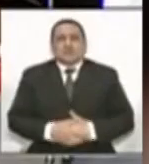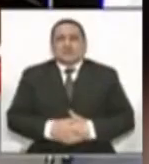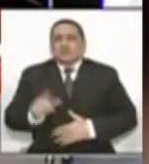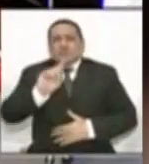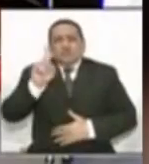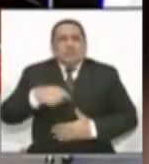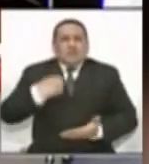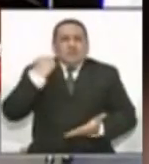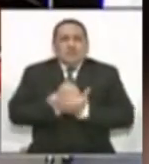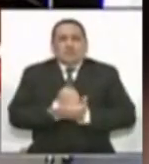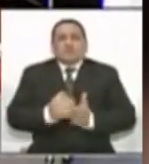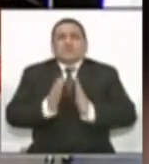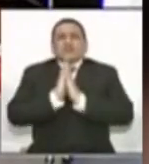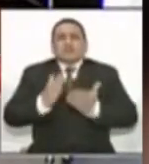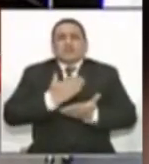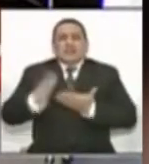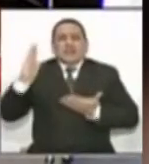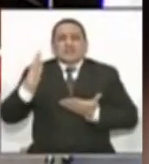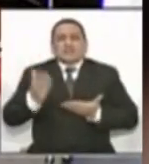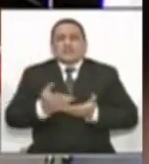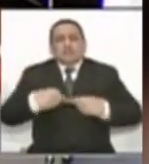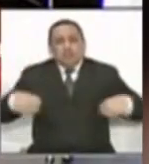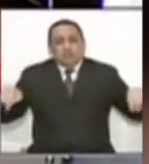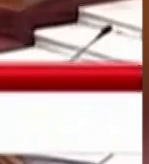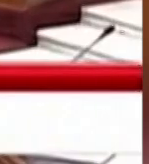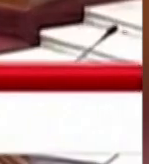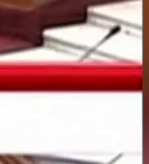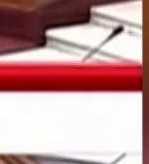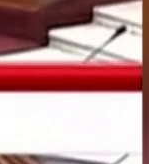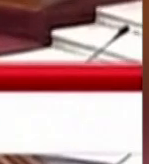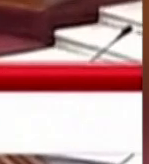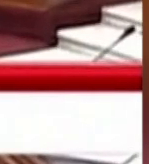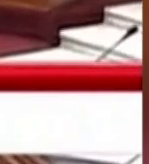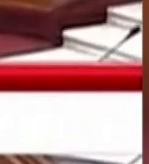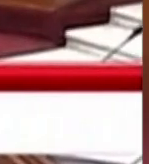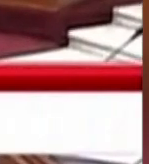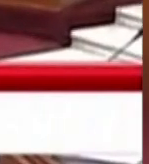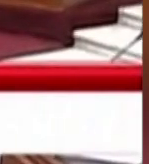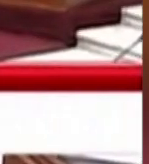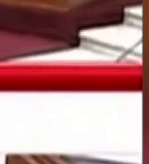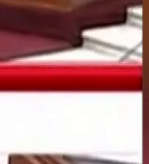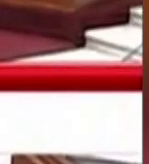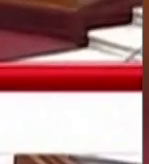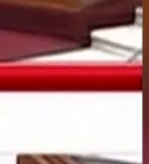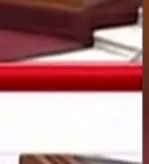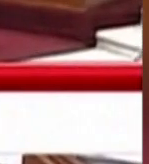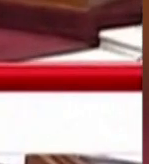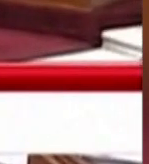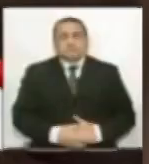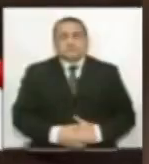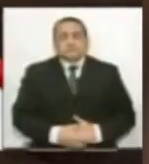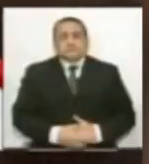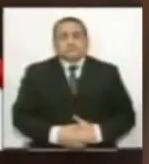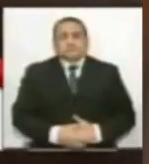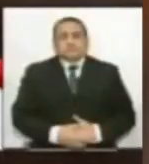para suspender la vacancia porque al criterio de los magistrados no es un tema que sea eminentemente irreparable así las cosas se espera que el mandatario se